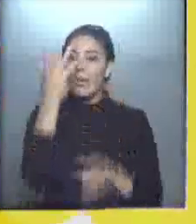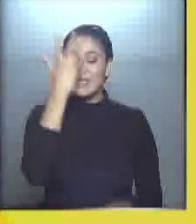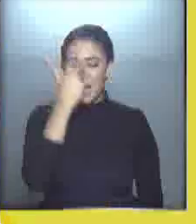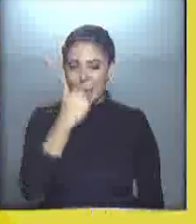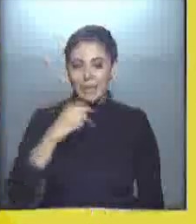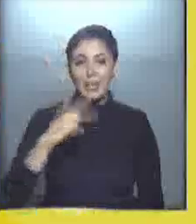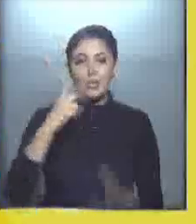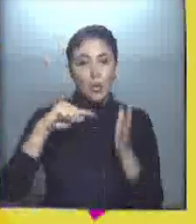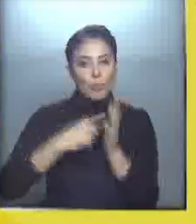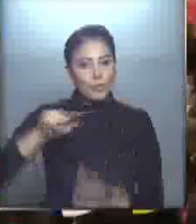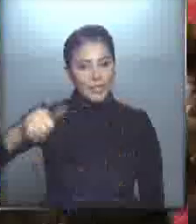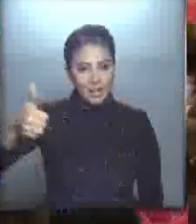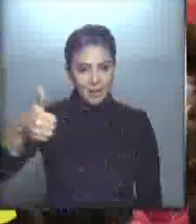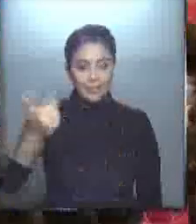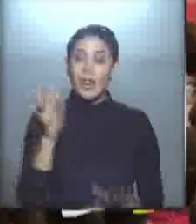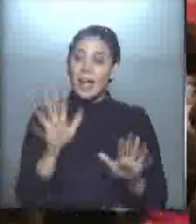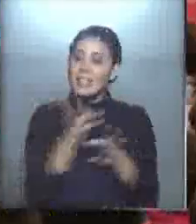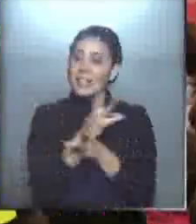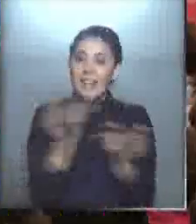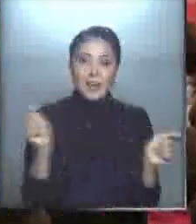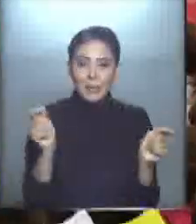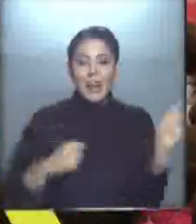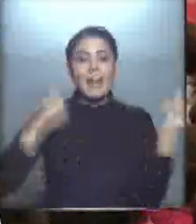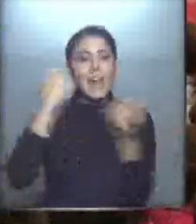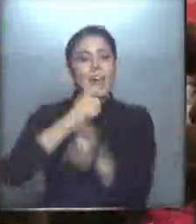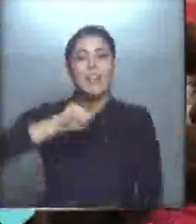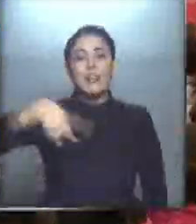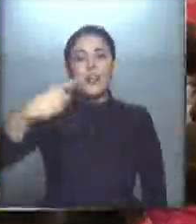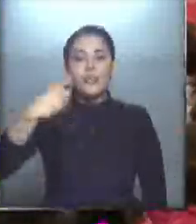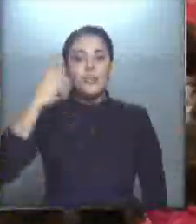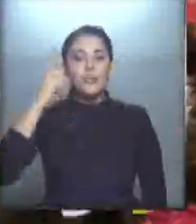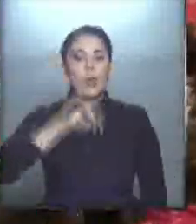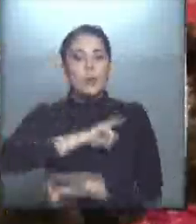San Martín, 2. Y así nos despedimos. Hasta